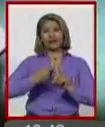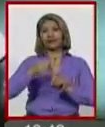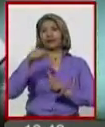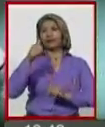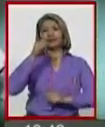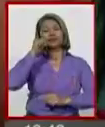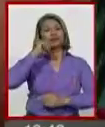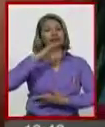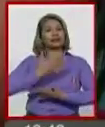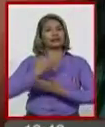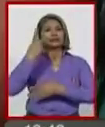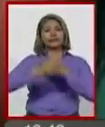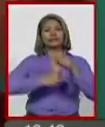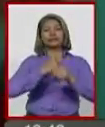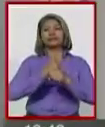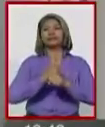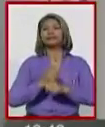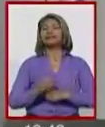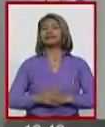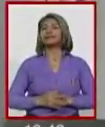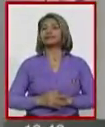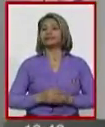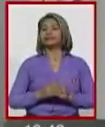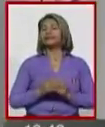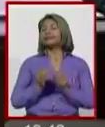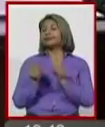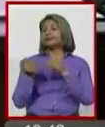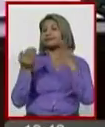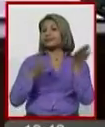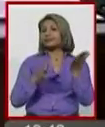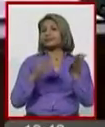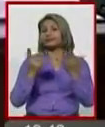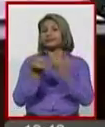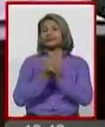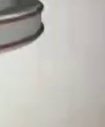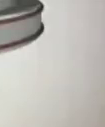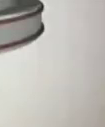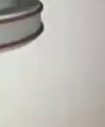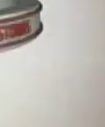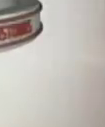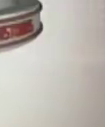y otra hija de 2 años. Un día como hoy perdió la vida al lado de su familia, donde lograron